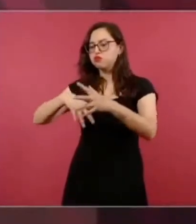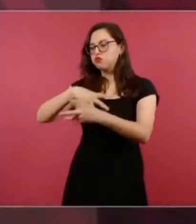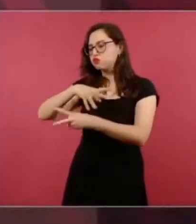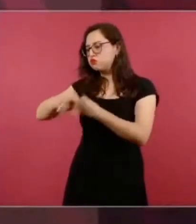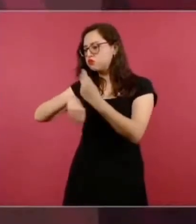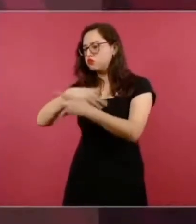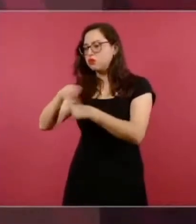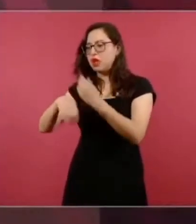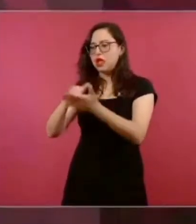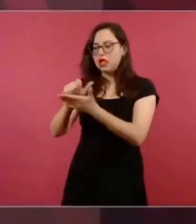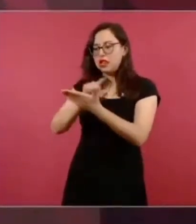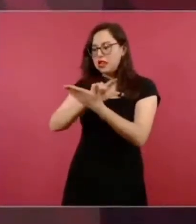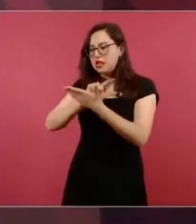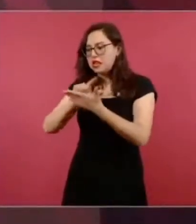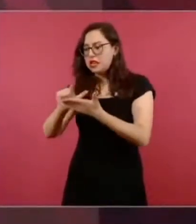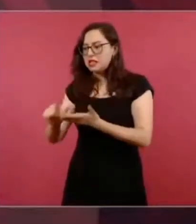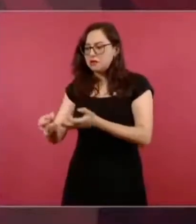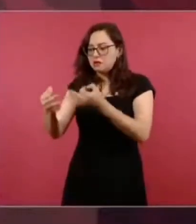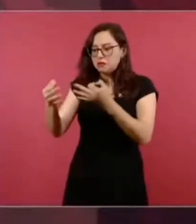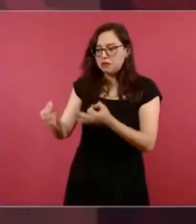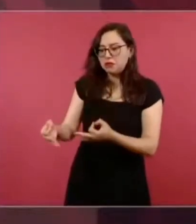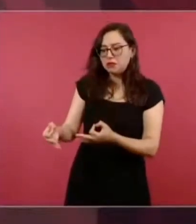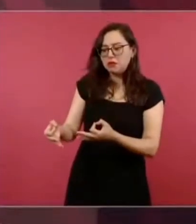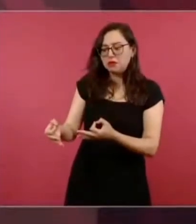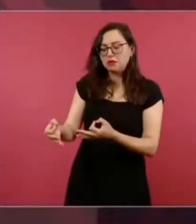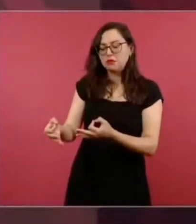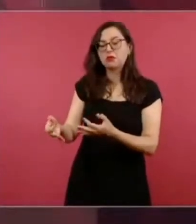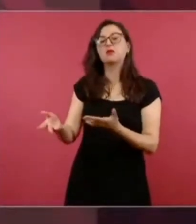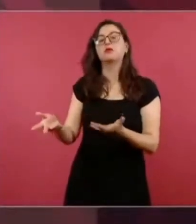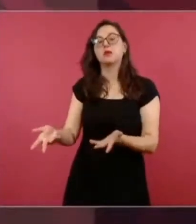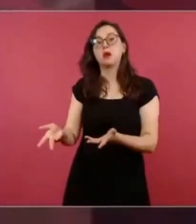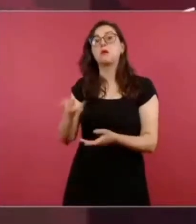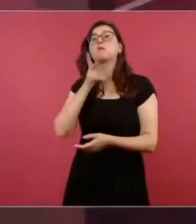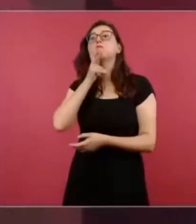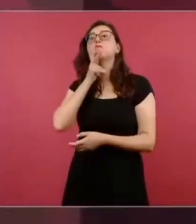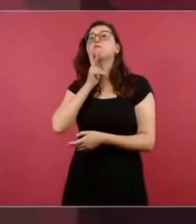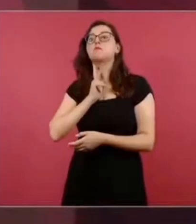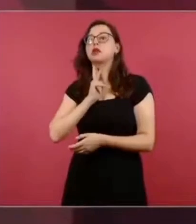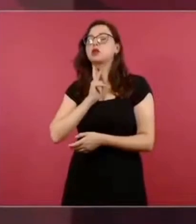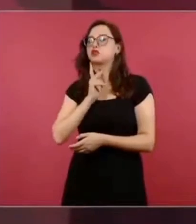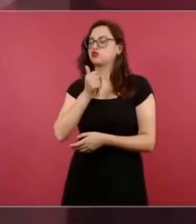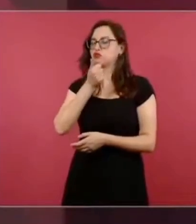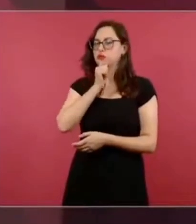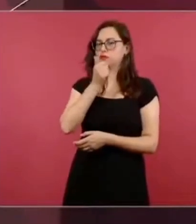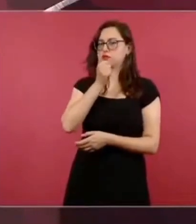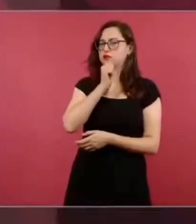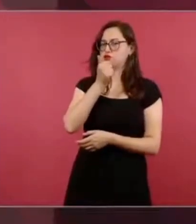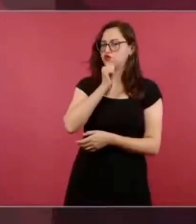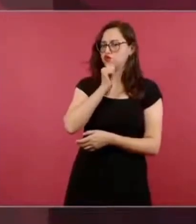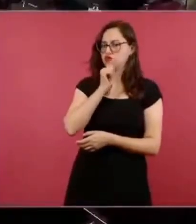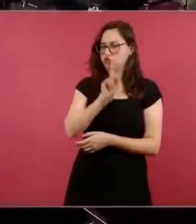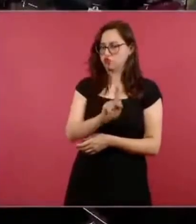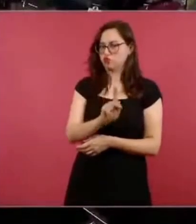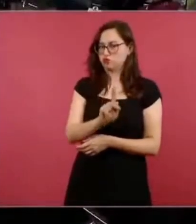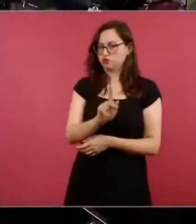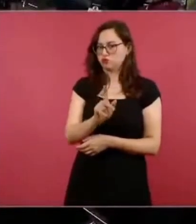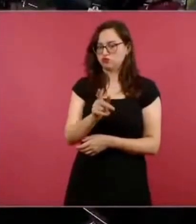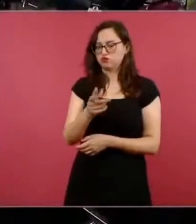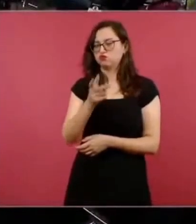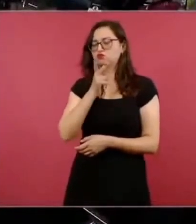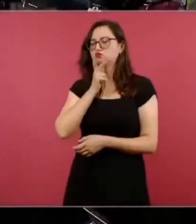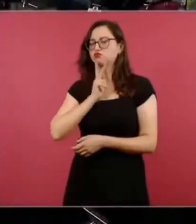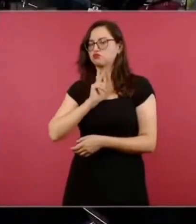azufre. No va a ser crudo, origen de Olmeca, va a ser un destilado de Madero, pero nos va a